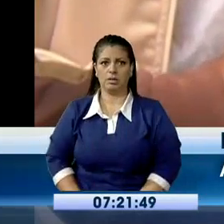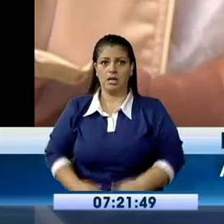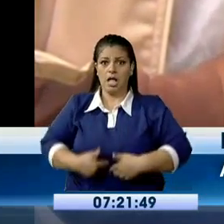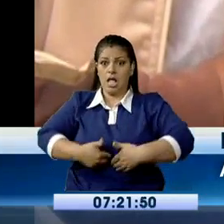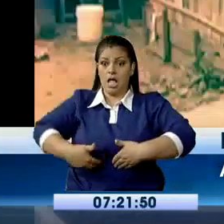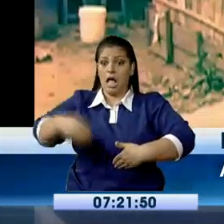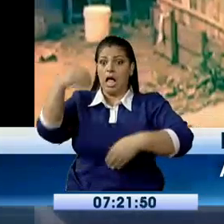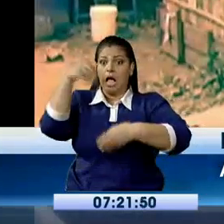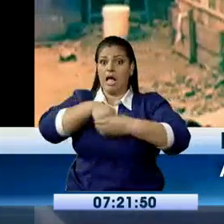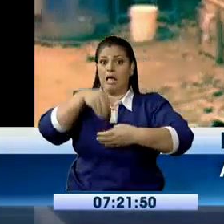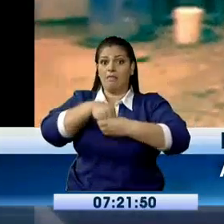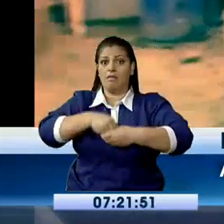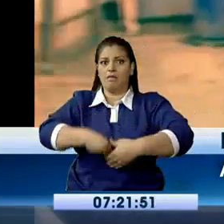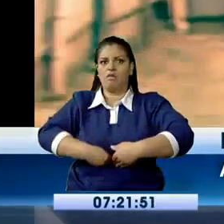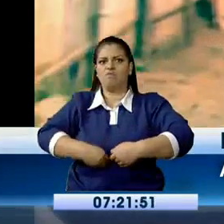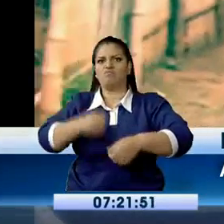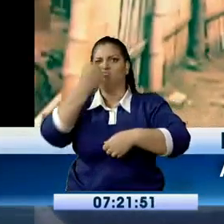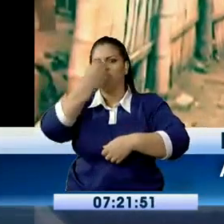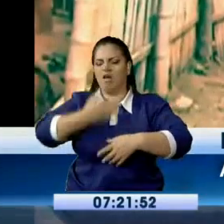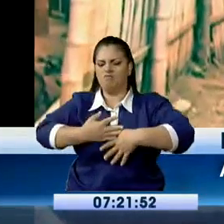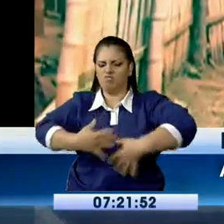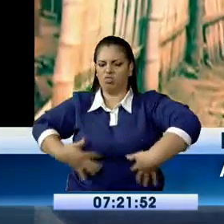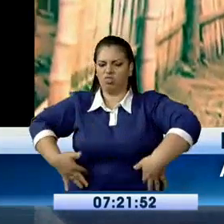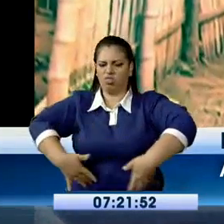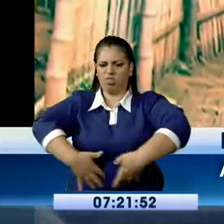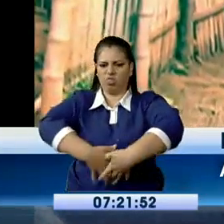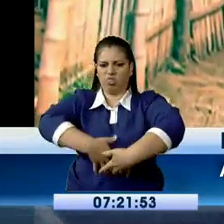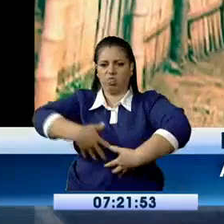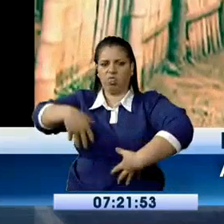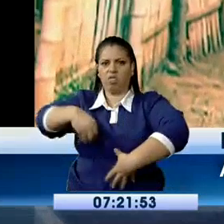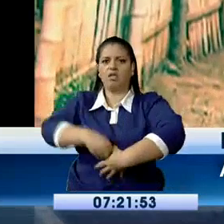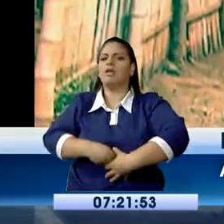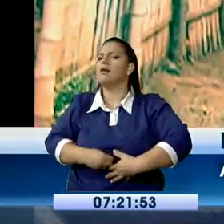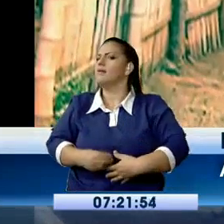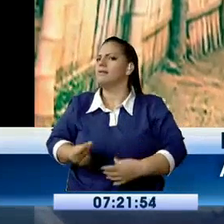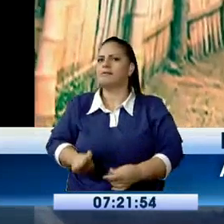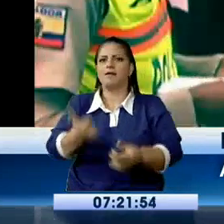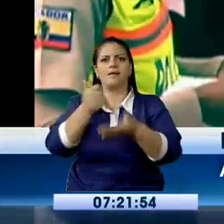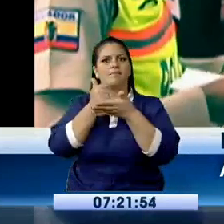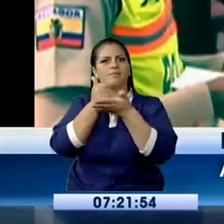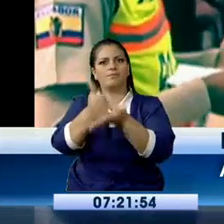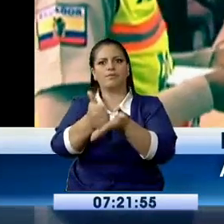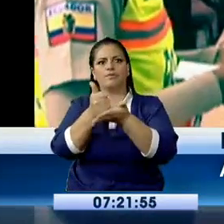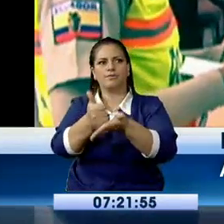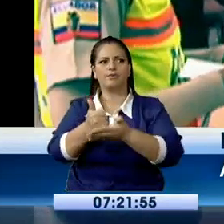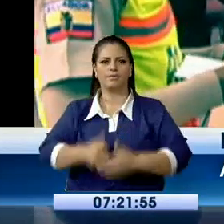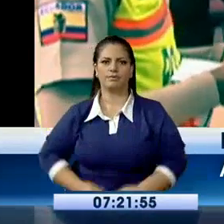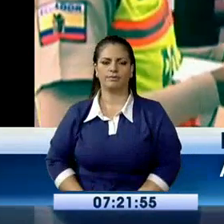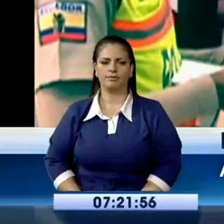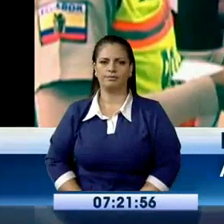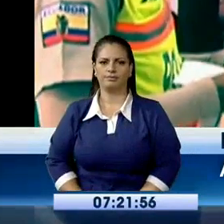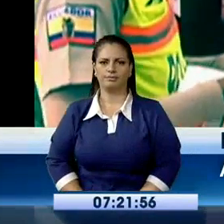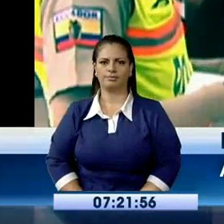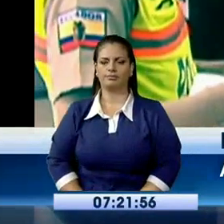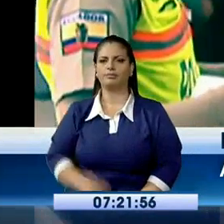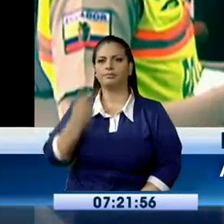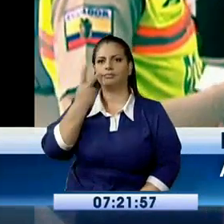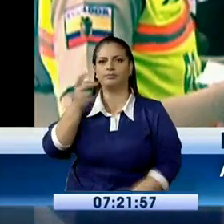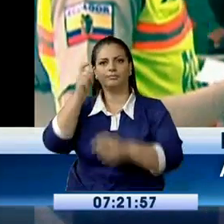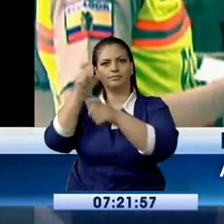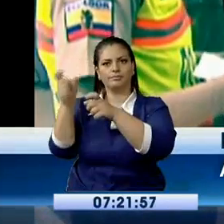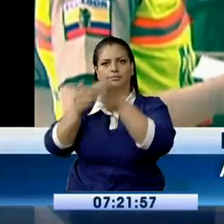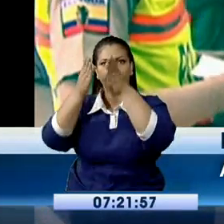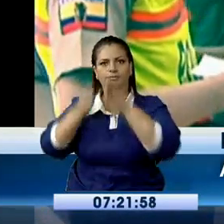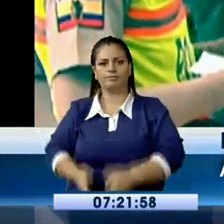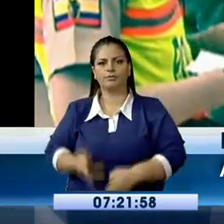hemorragias internas. Ahora la familia espera que el sospechoso sea detenido lo antes posible. Para el fiscal Víctor González, este